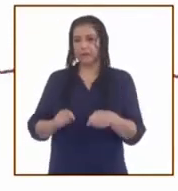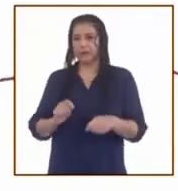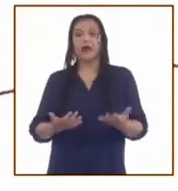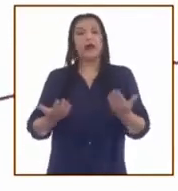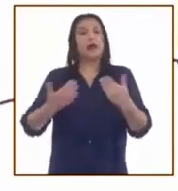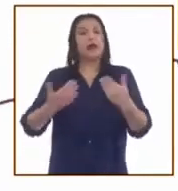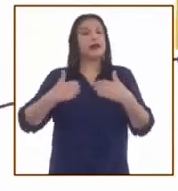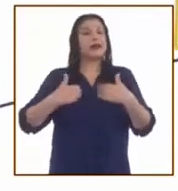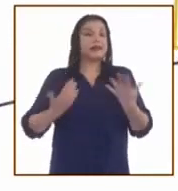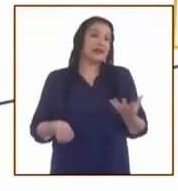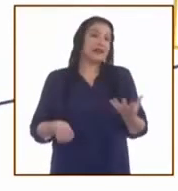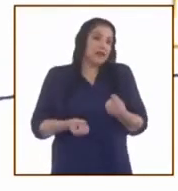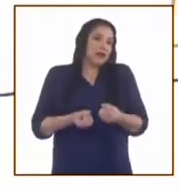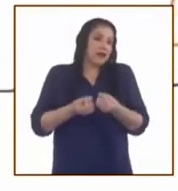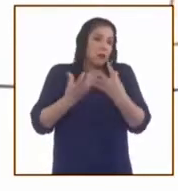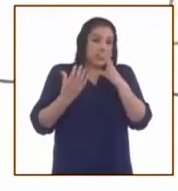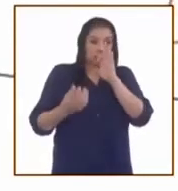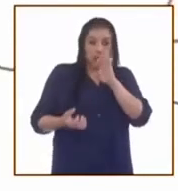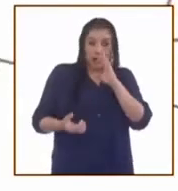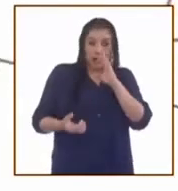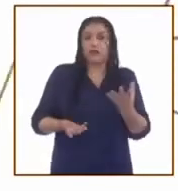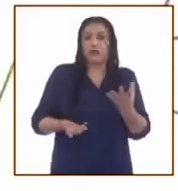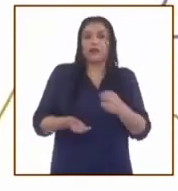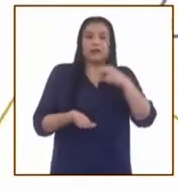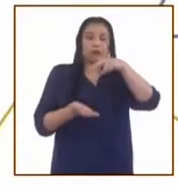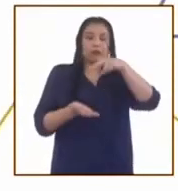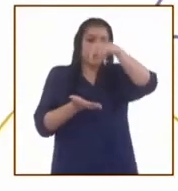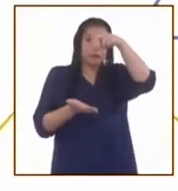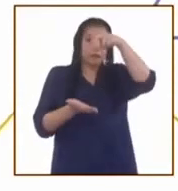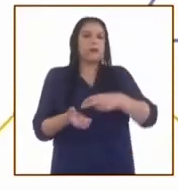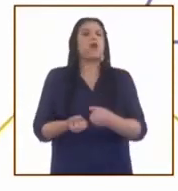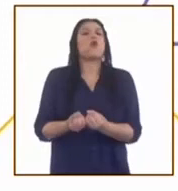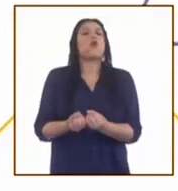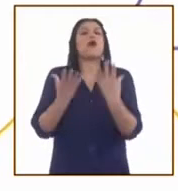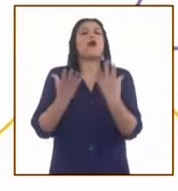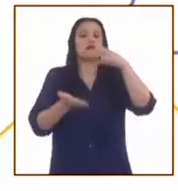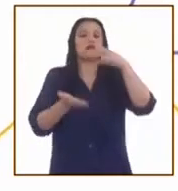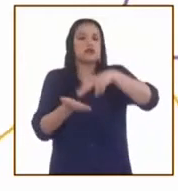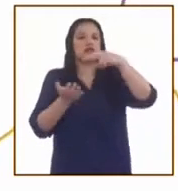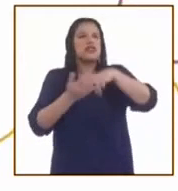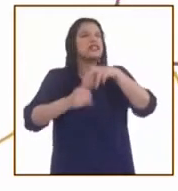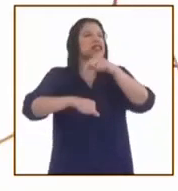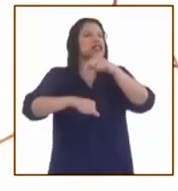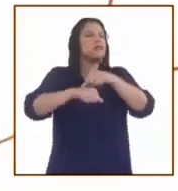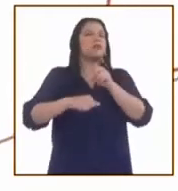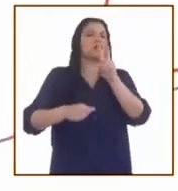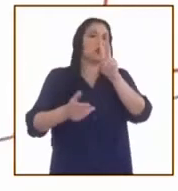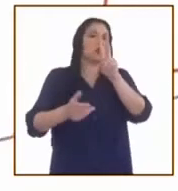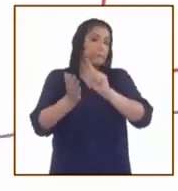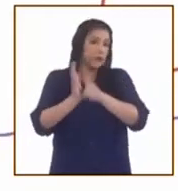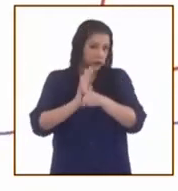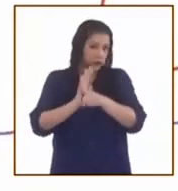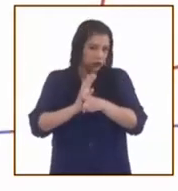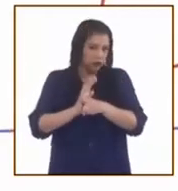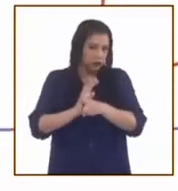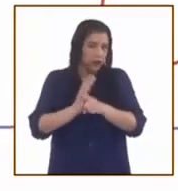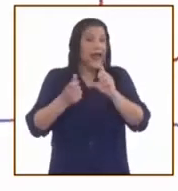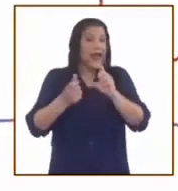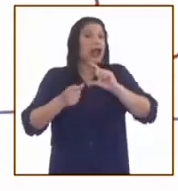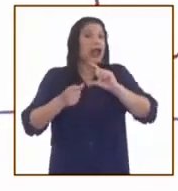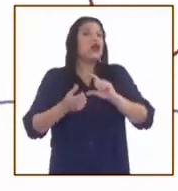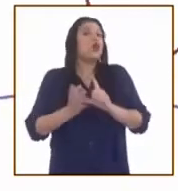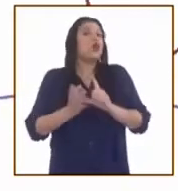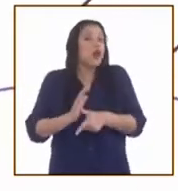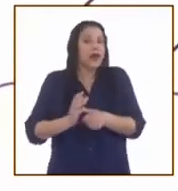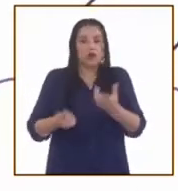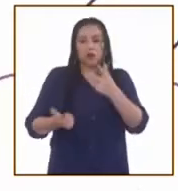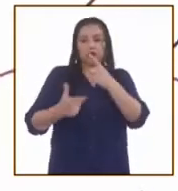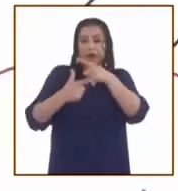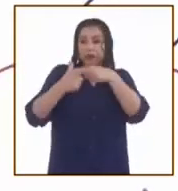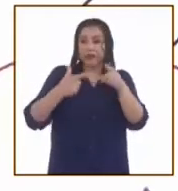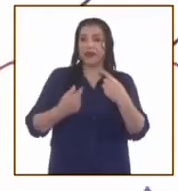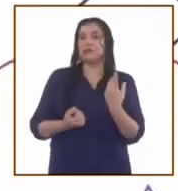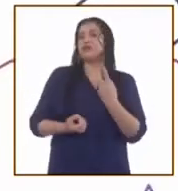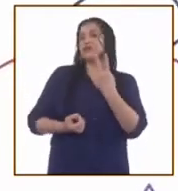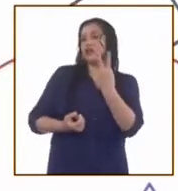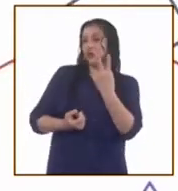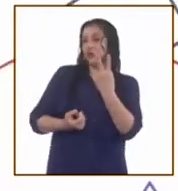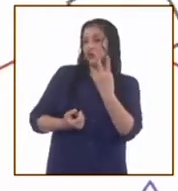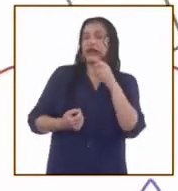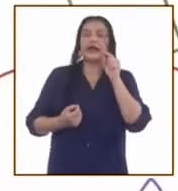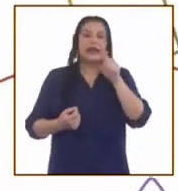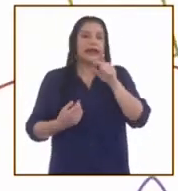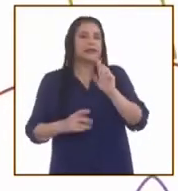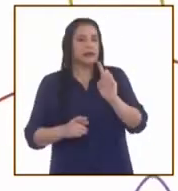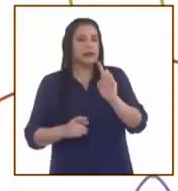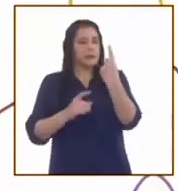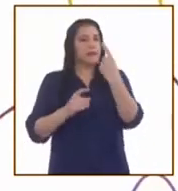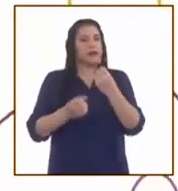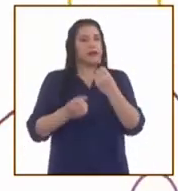Para obtener la frecuencia de saltos, contábamos los saltos que realizábamos en 2 minutos. Luego ese número de saltos lo dividíamos entre 2. Ese era